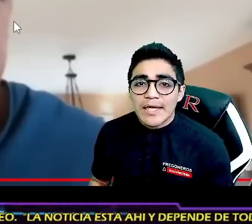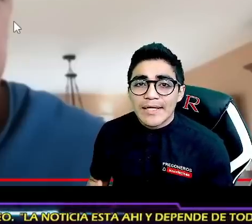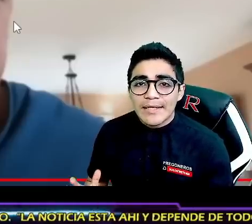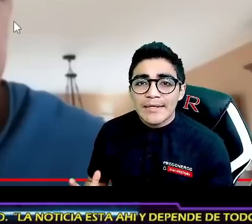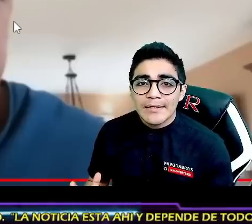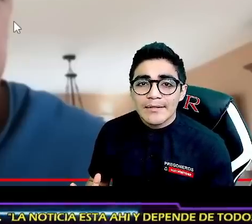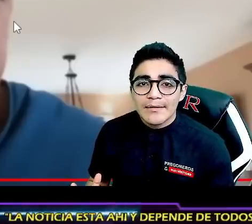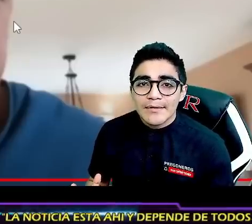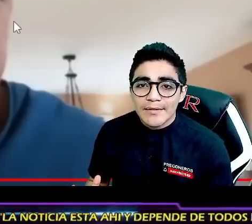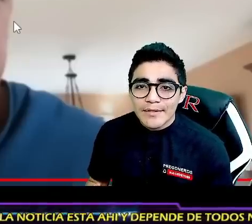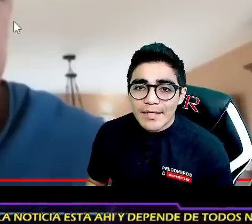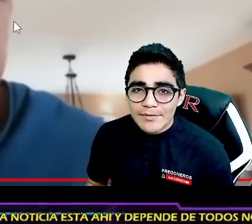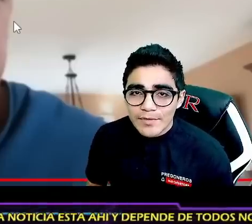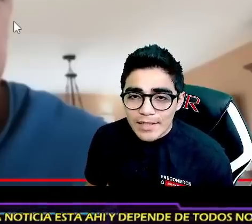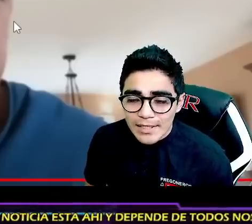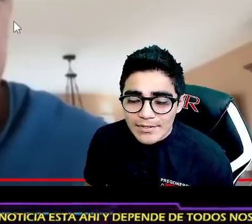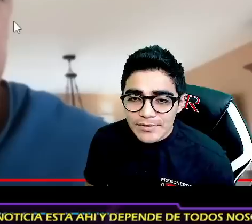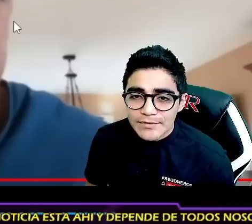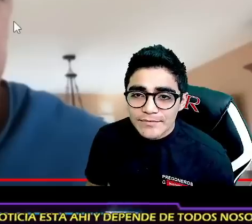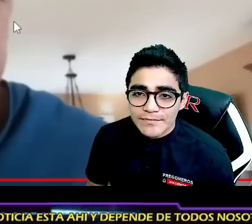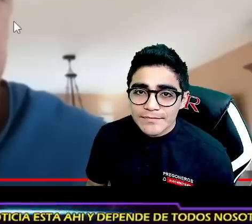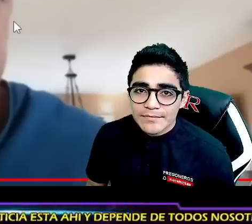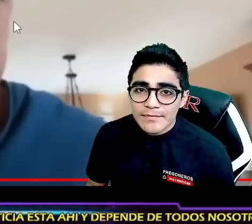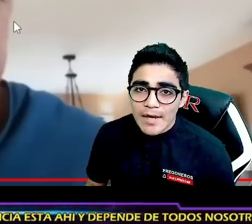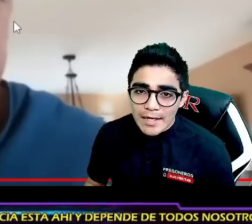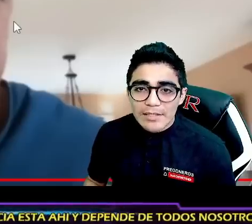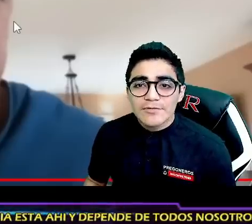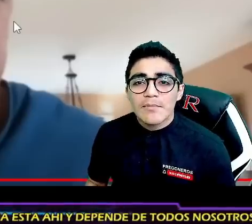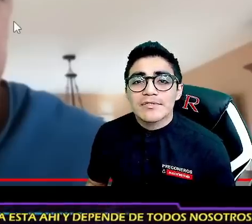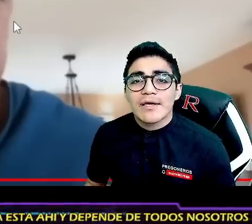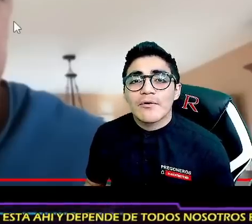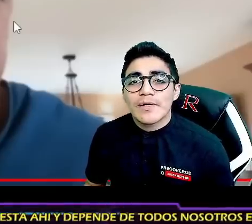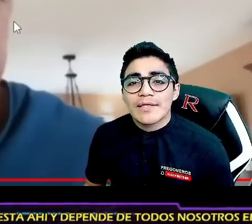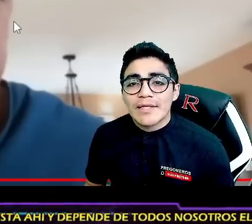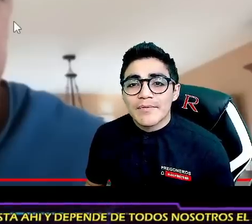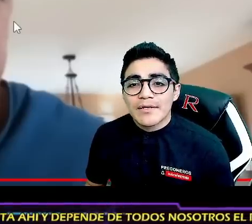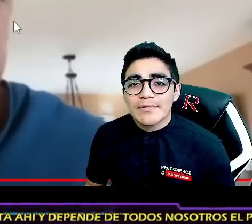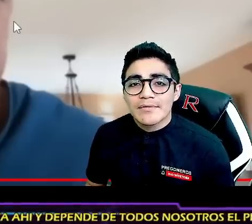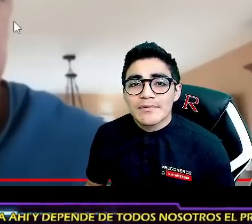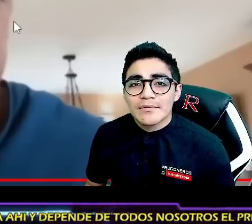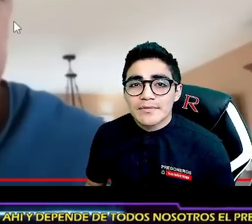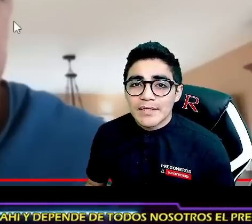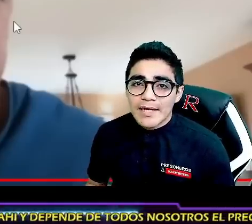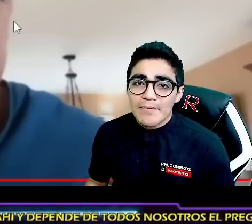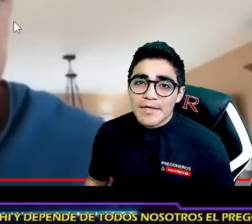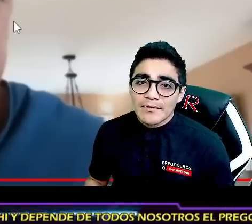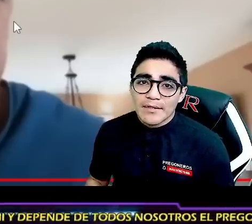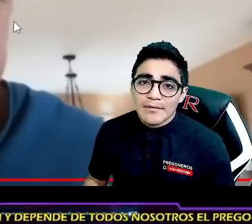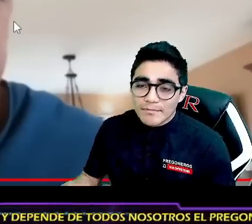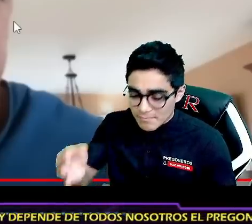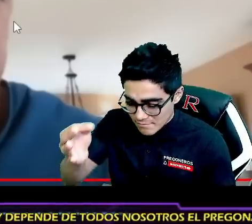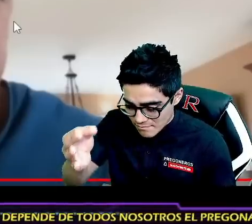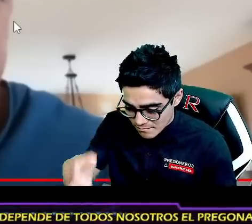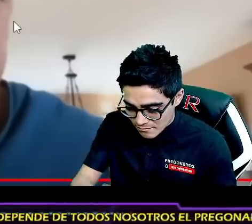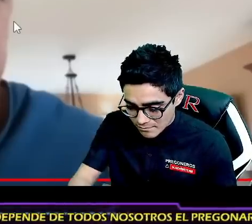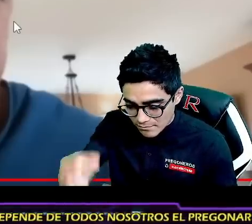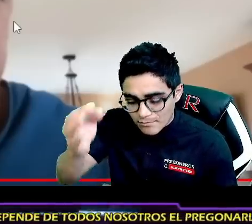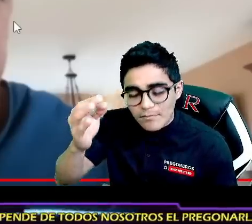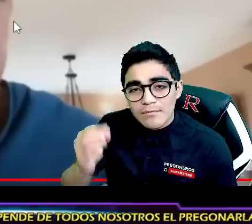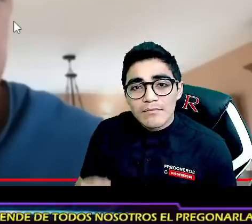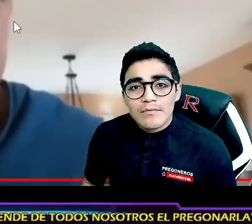de ir y dar su declaración ahí nos vamos a dar cuenta también si realmente